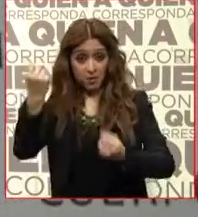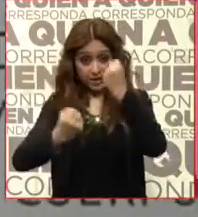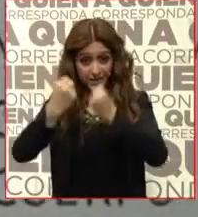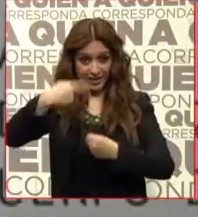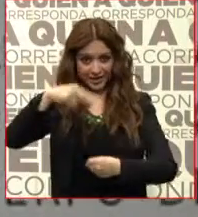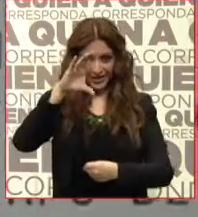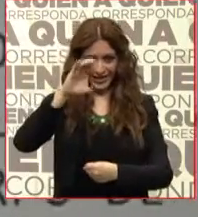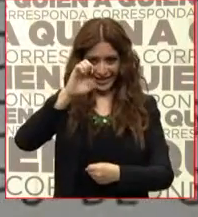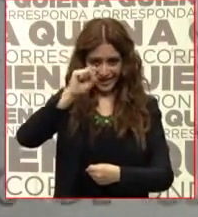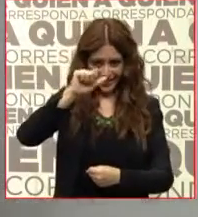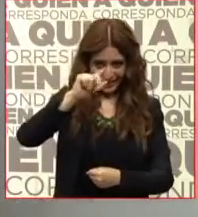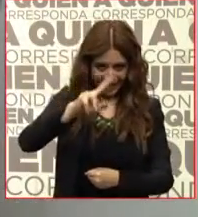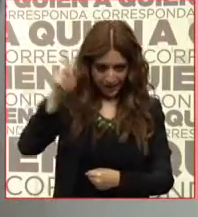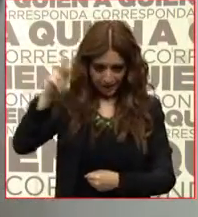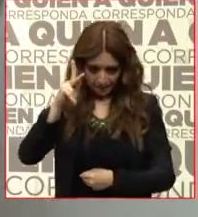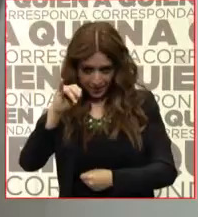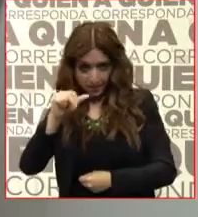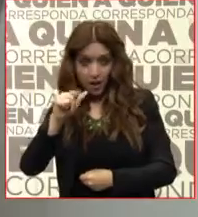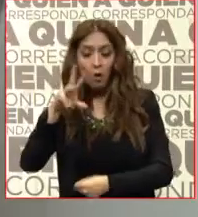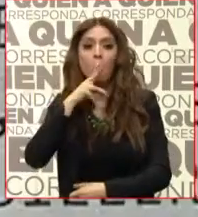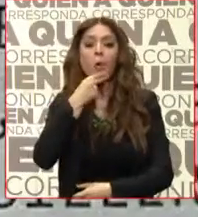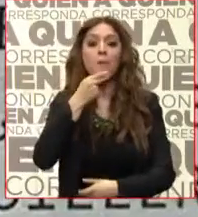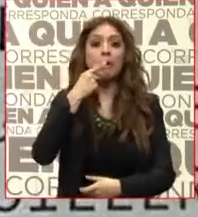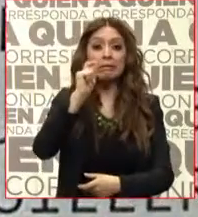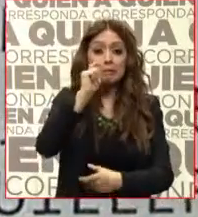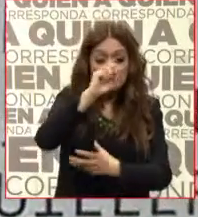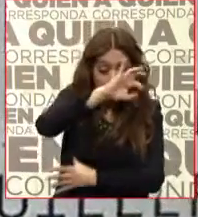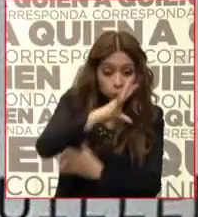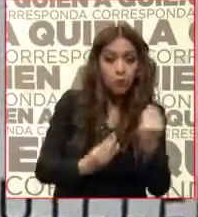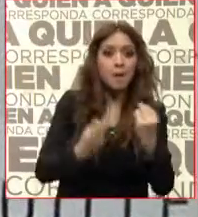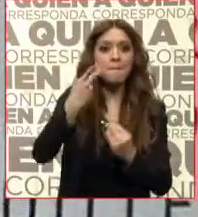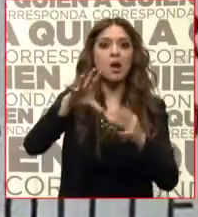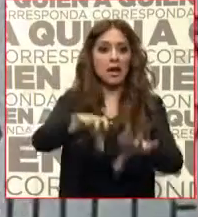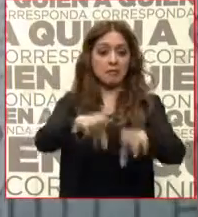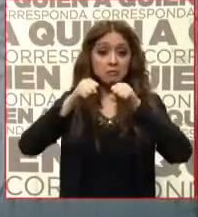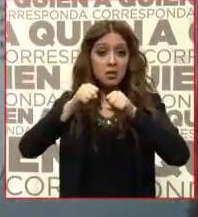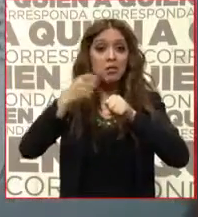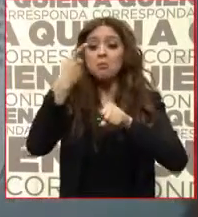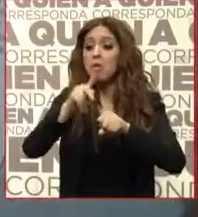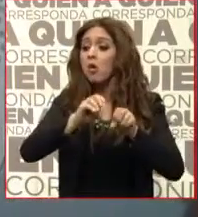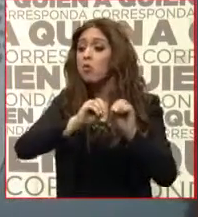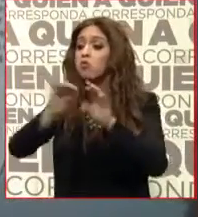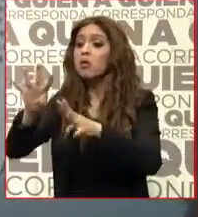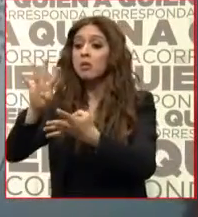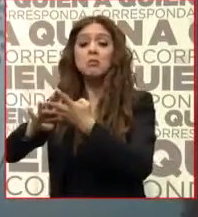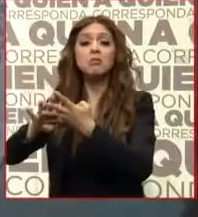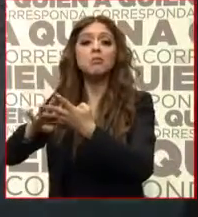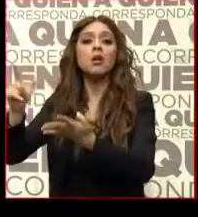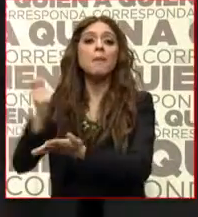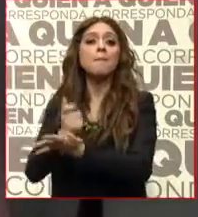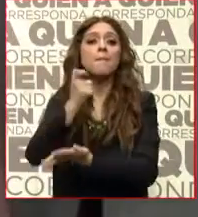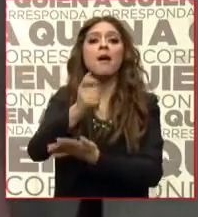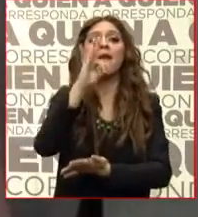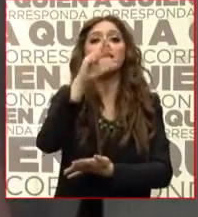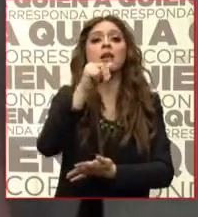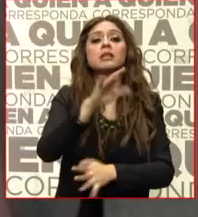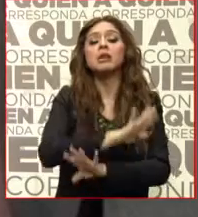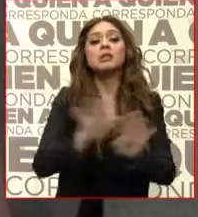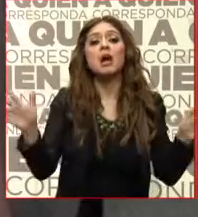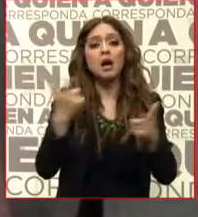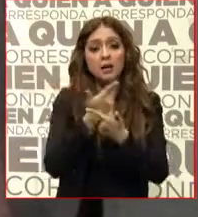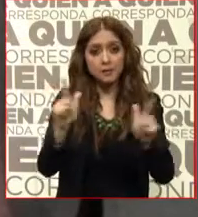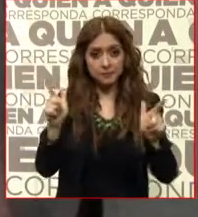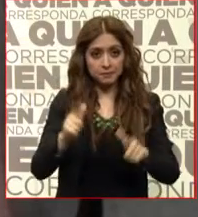César Ángeles Acosta, trató de darse a la fuga. Al final fue detenido, pero duró poco porque salió bajo fianza. El chofer de la pipa